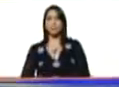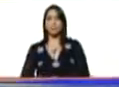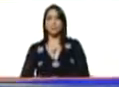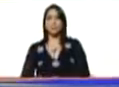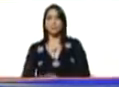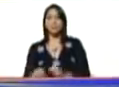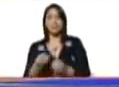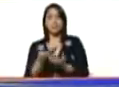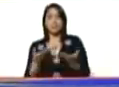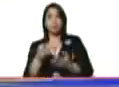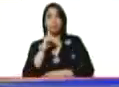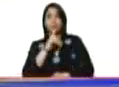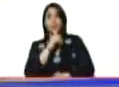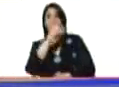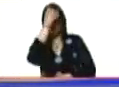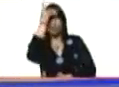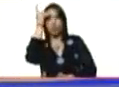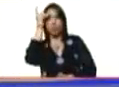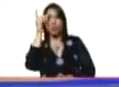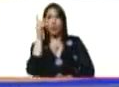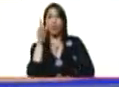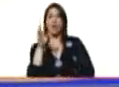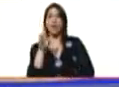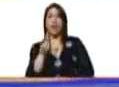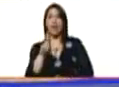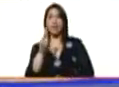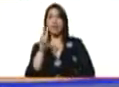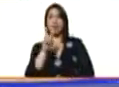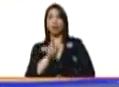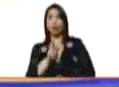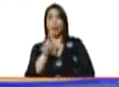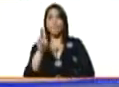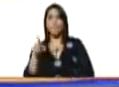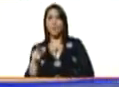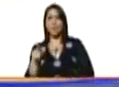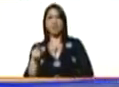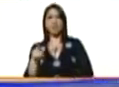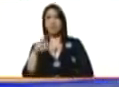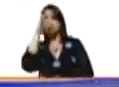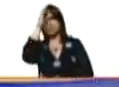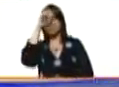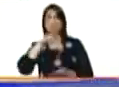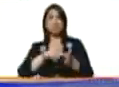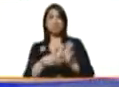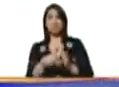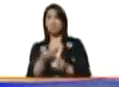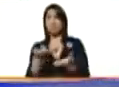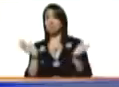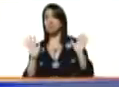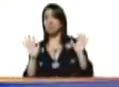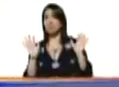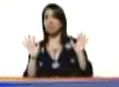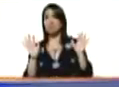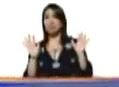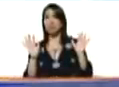Ellos llaman Diosdado a R2P. Yo no sé qué significa eso.